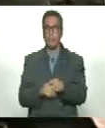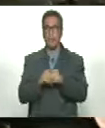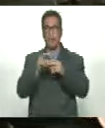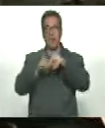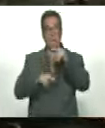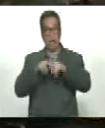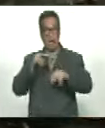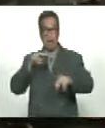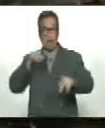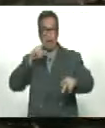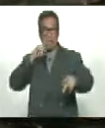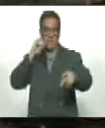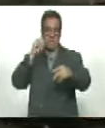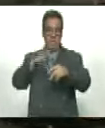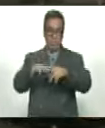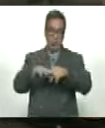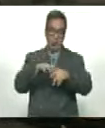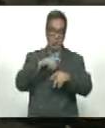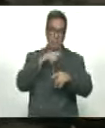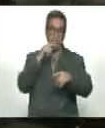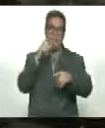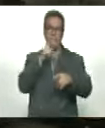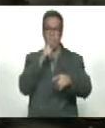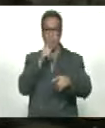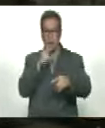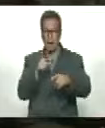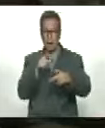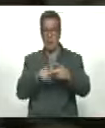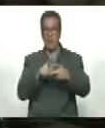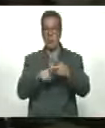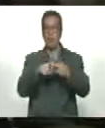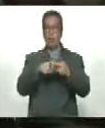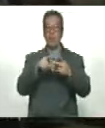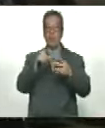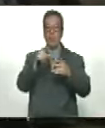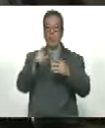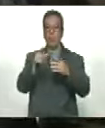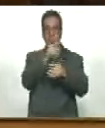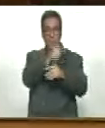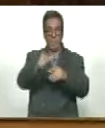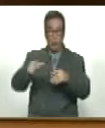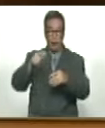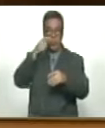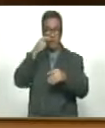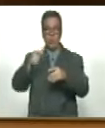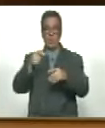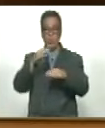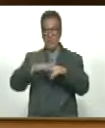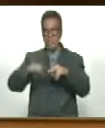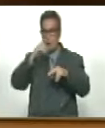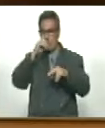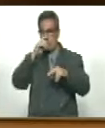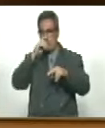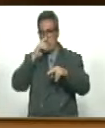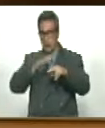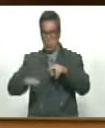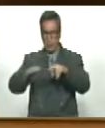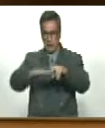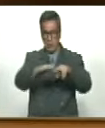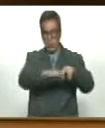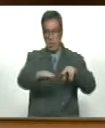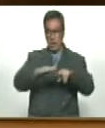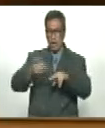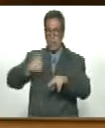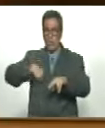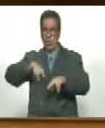Formas de daño difuso, indiscriminado contra la población civil, contra las niñas, contra los niños,